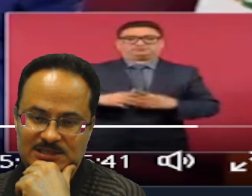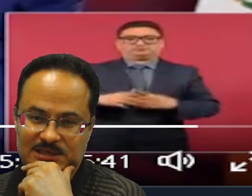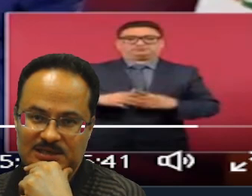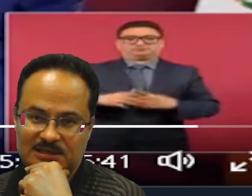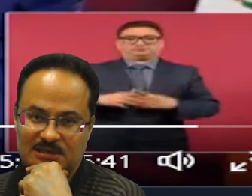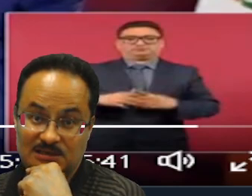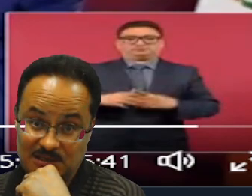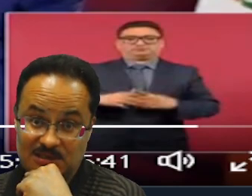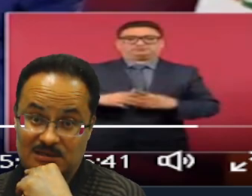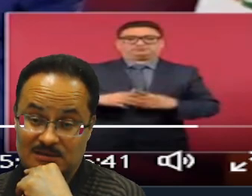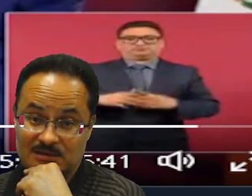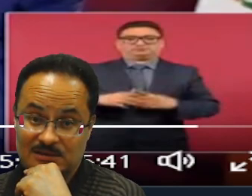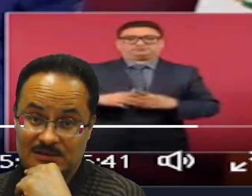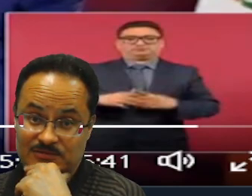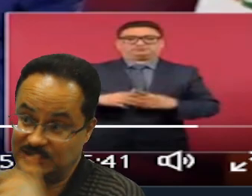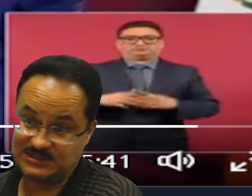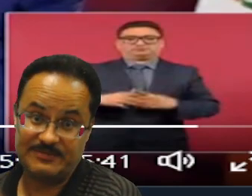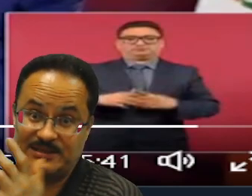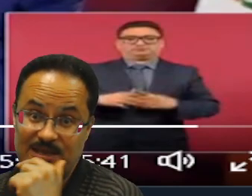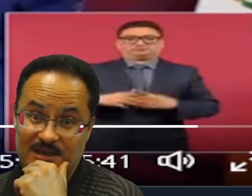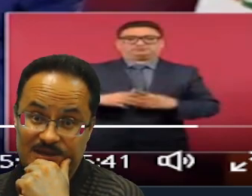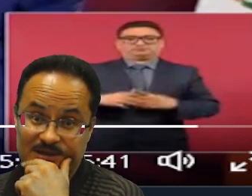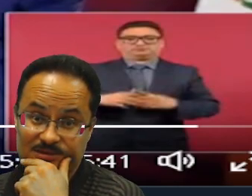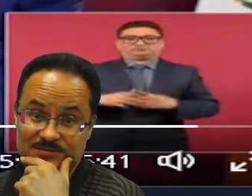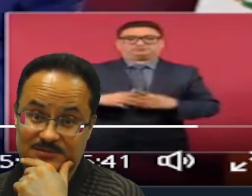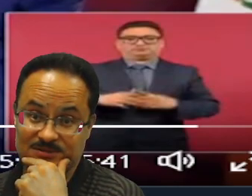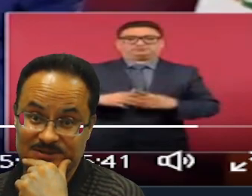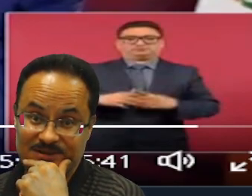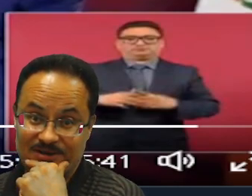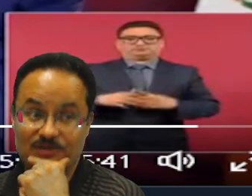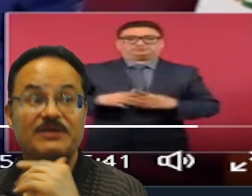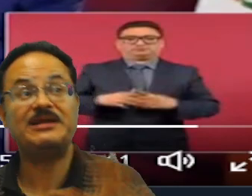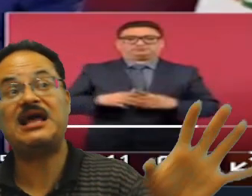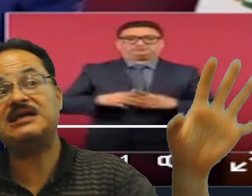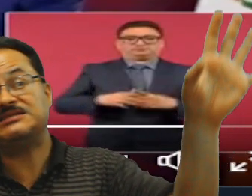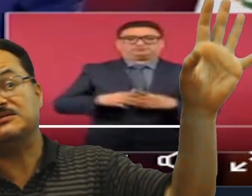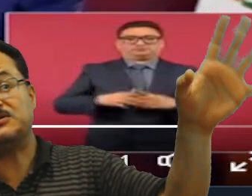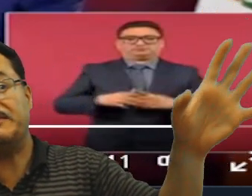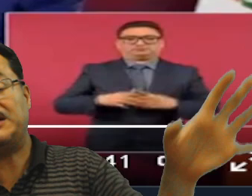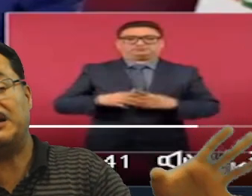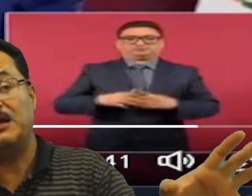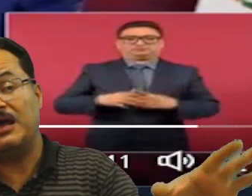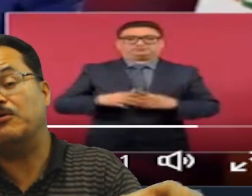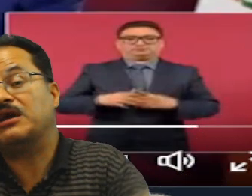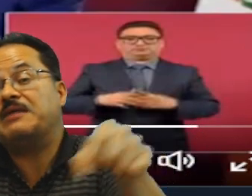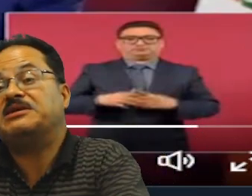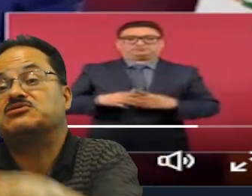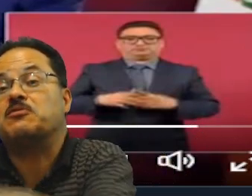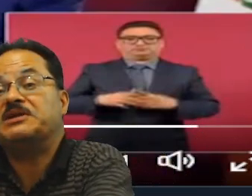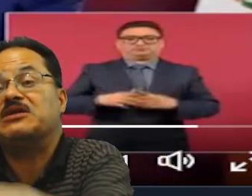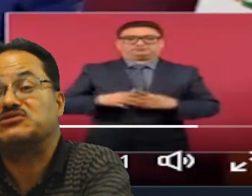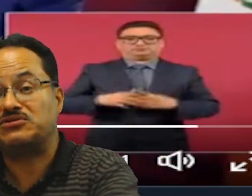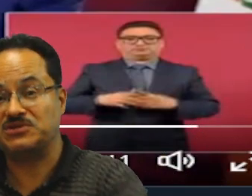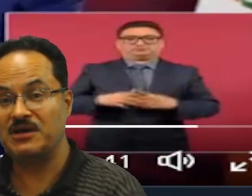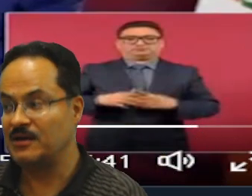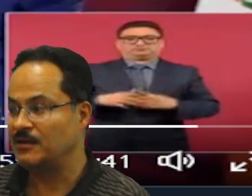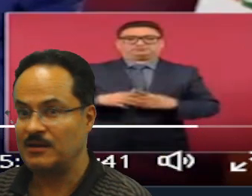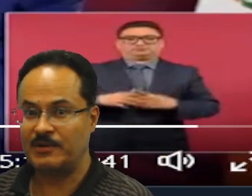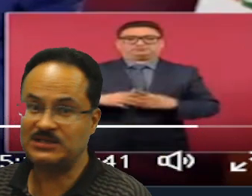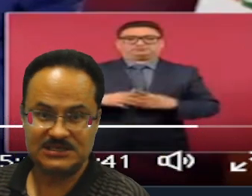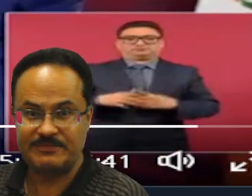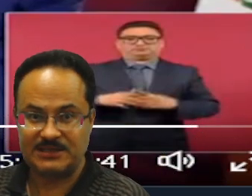países usted sí se mete no te metas no se metan en lo que nada más nos compete a nosotros